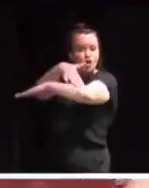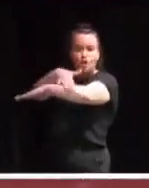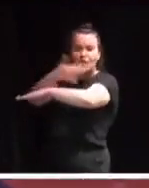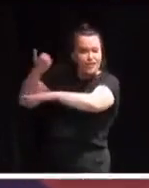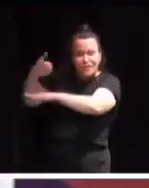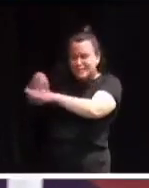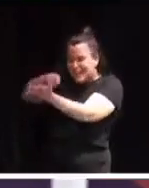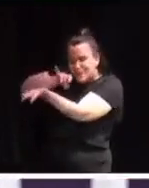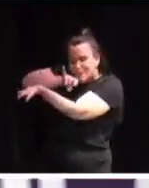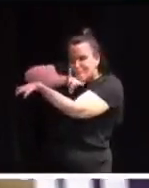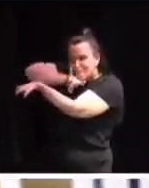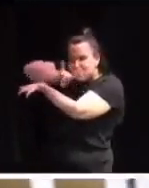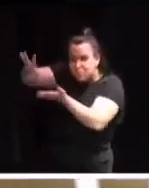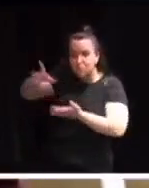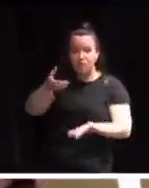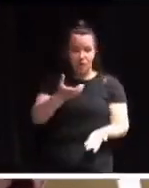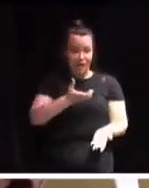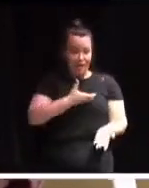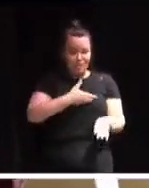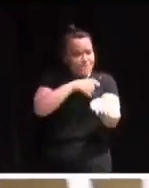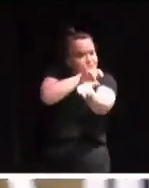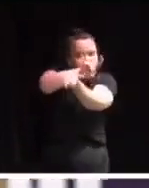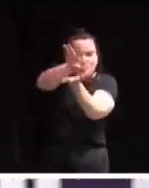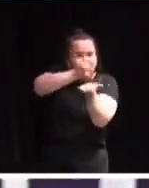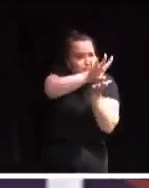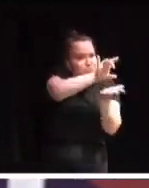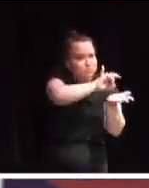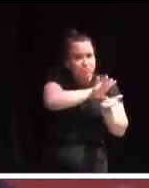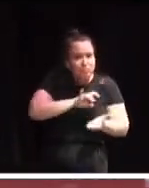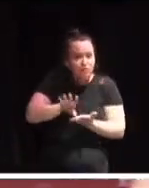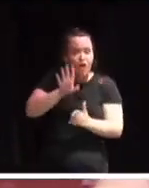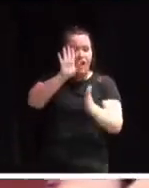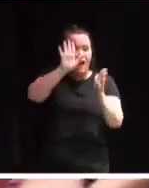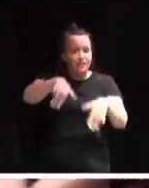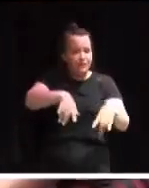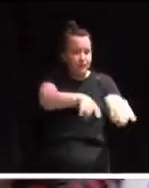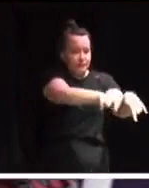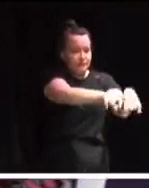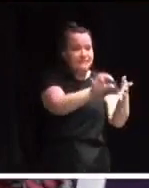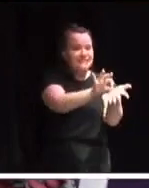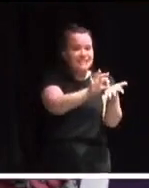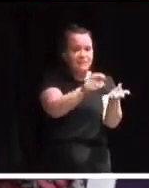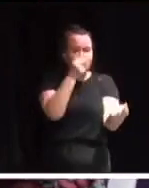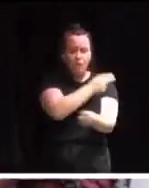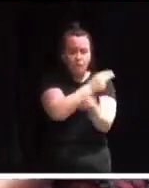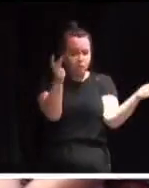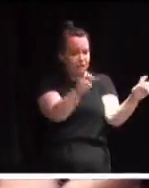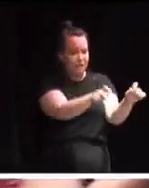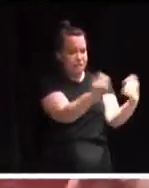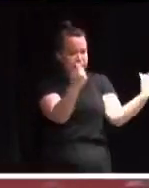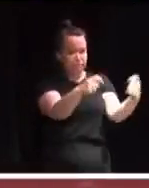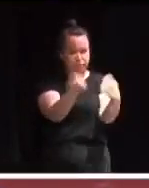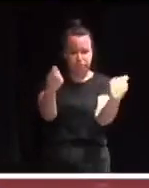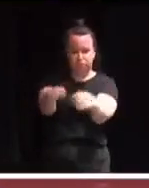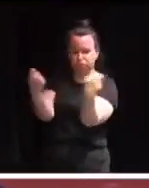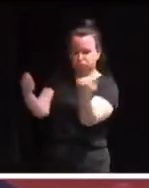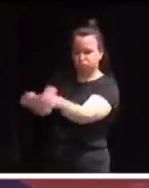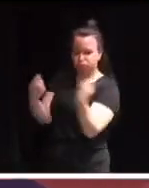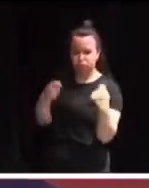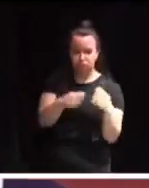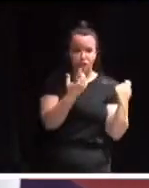regional y de los ayuntamientos o van a destrozar hasta el último servicio público porque solo tienen un programa